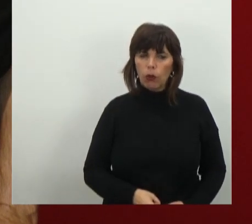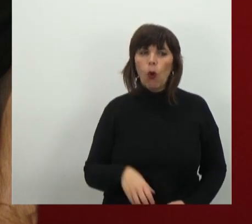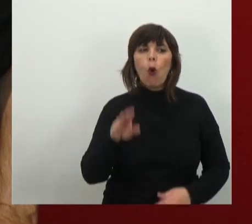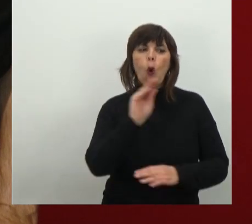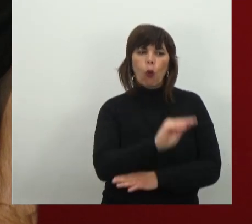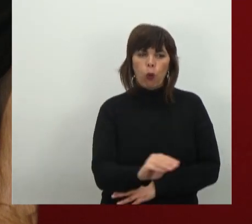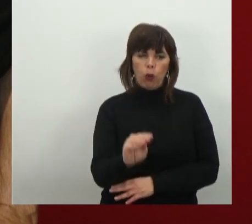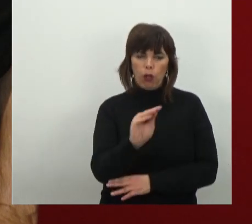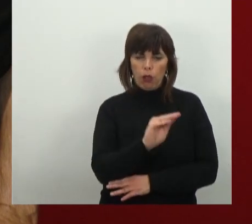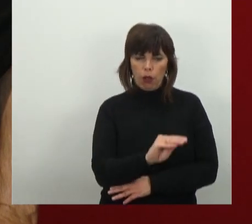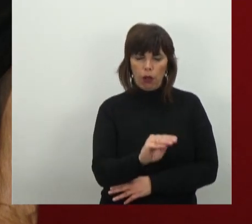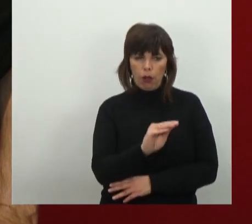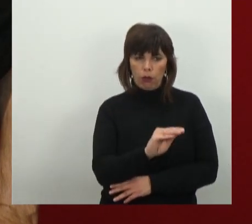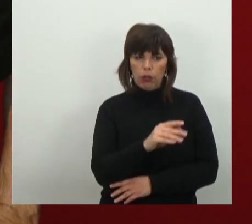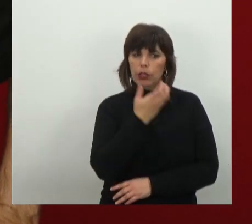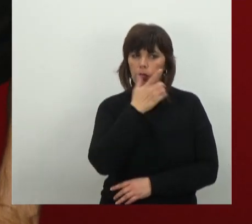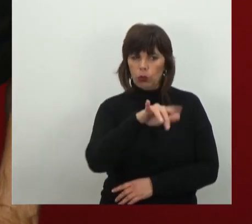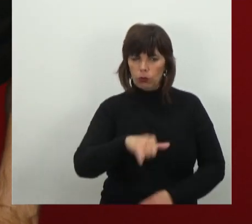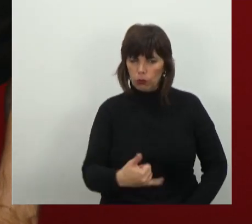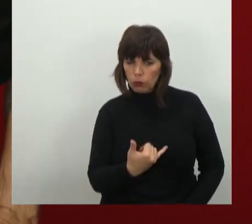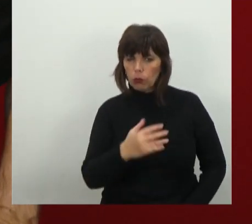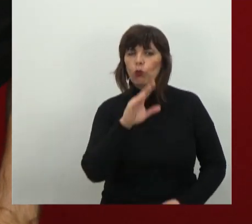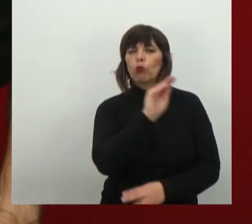cuidado, mucho cuidado.